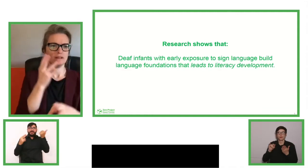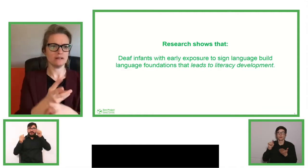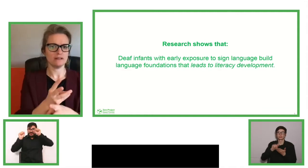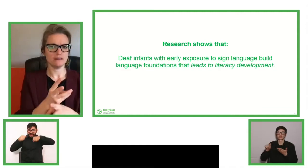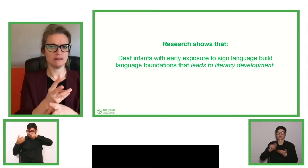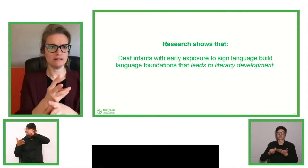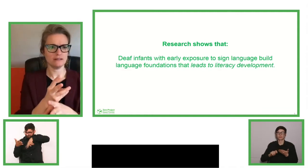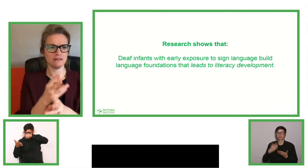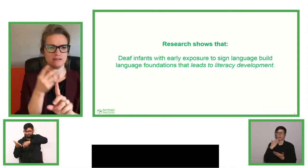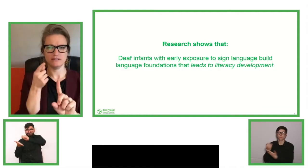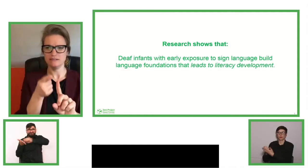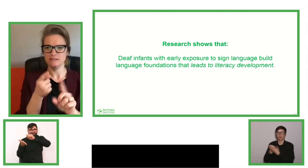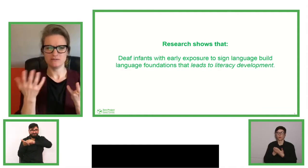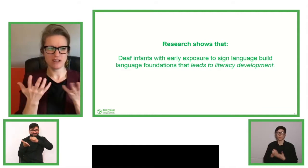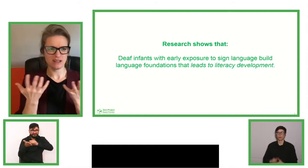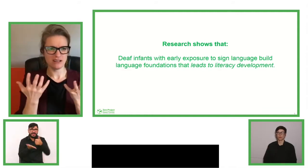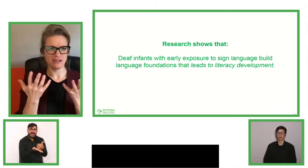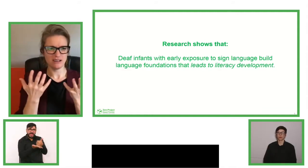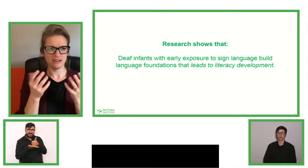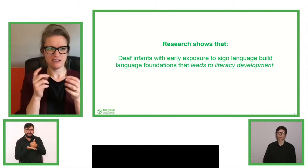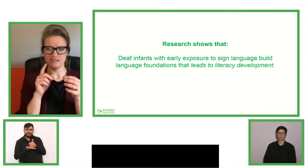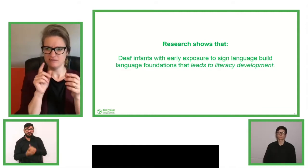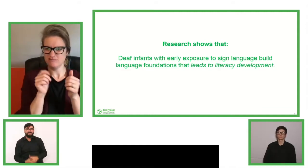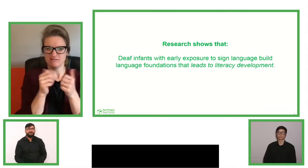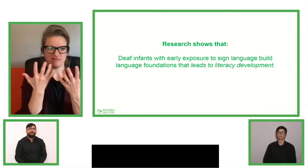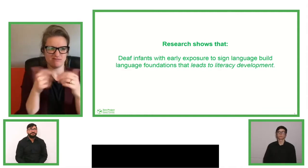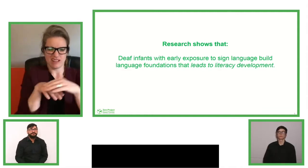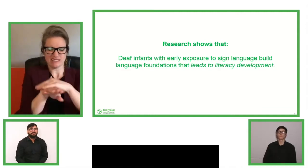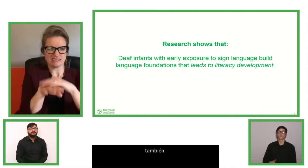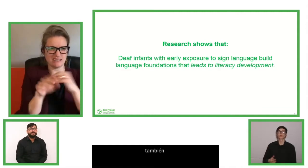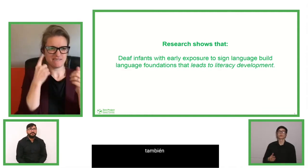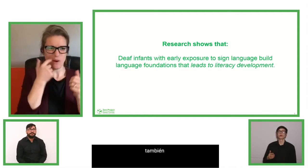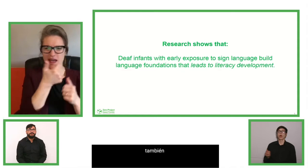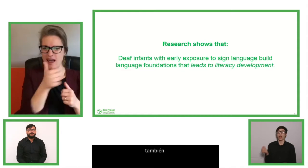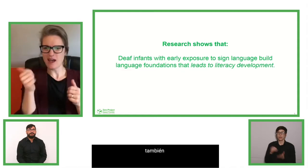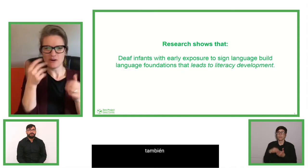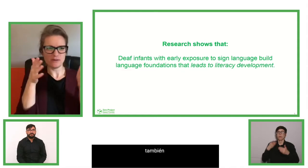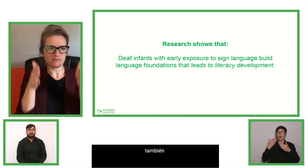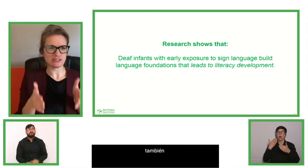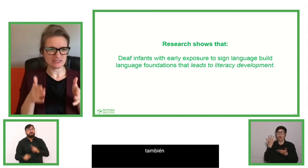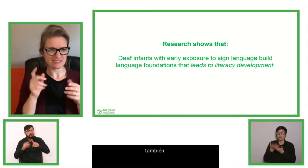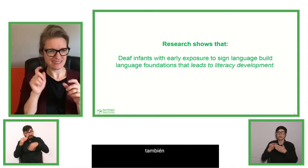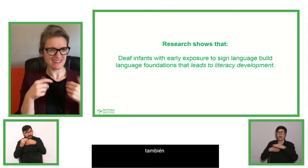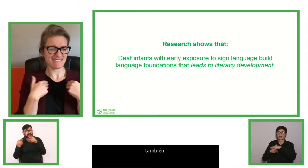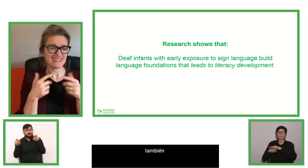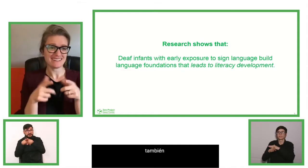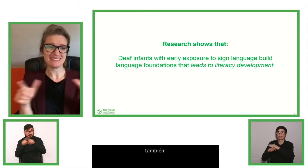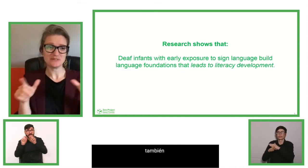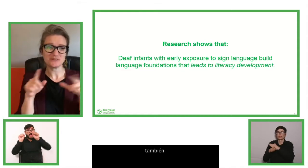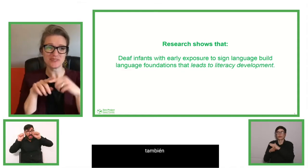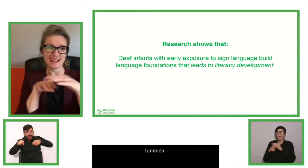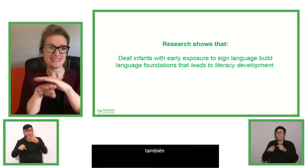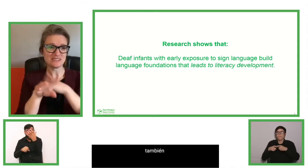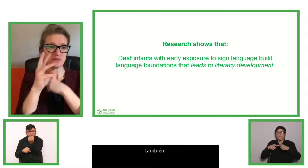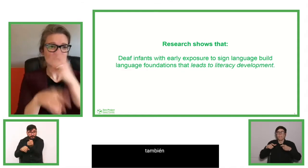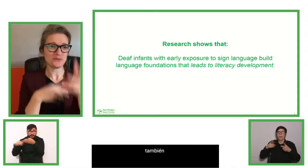And also their access y también tienen acceso al mundo en general.